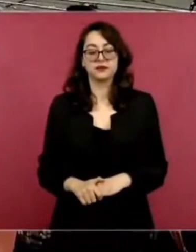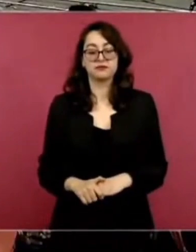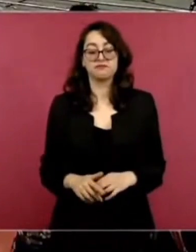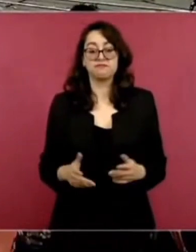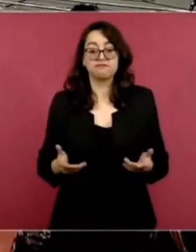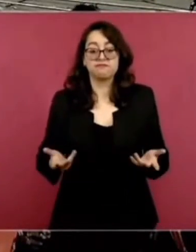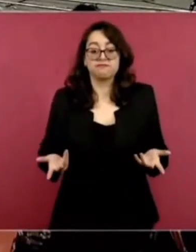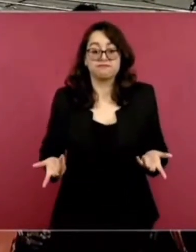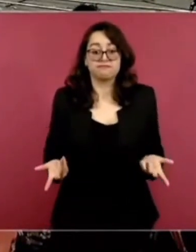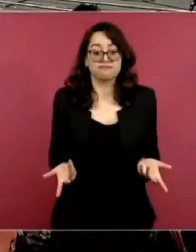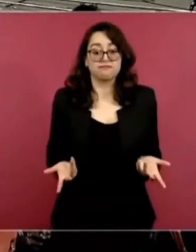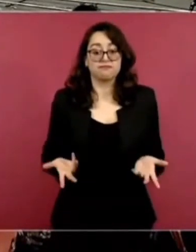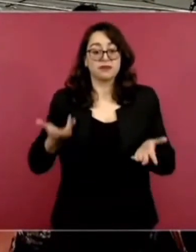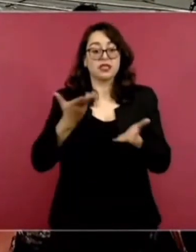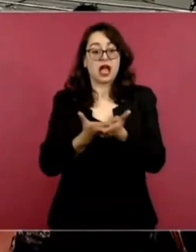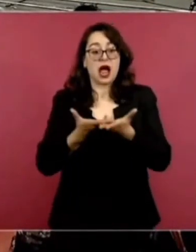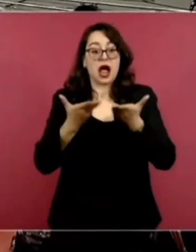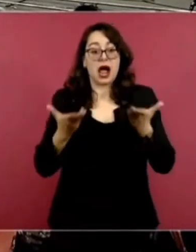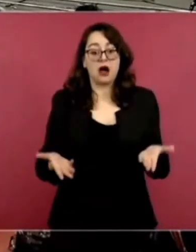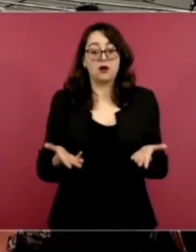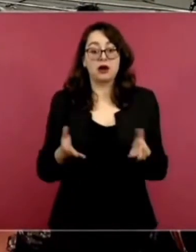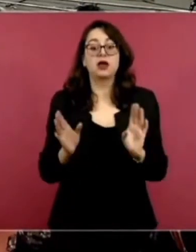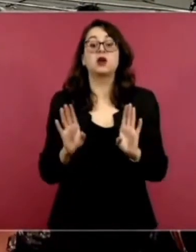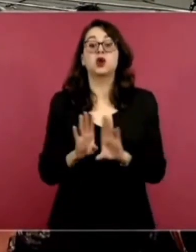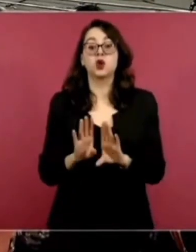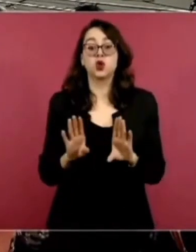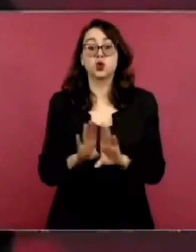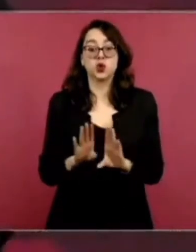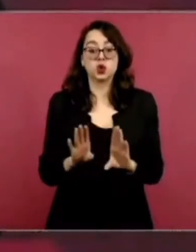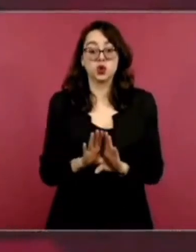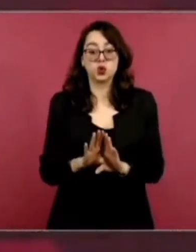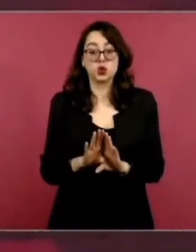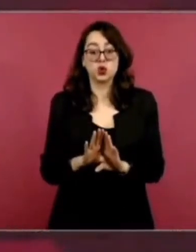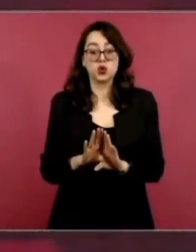Entonces, ¿cómo se le hace? ¿Cómo